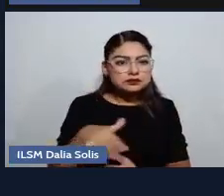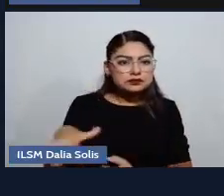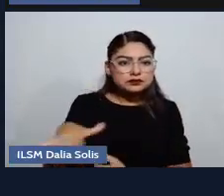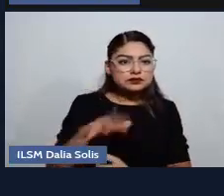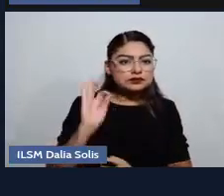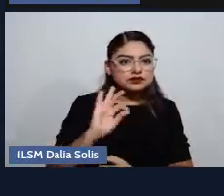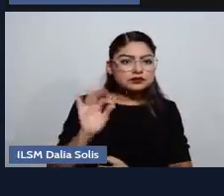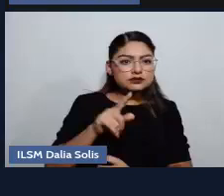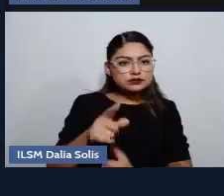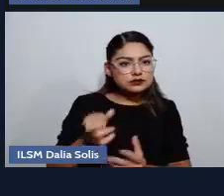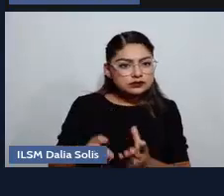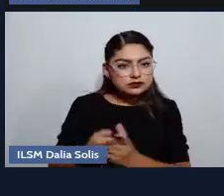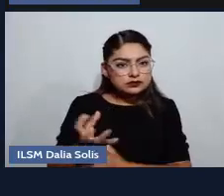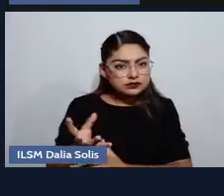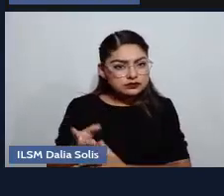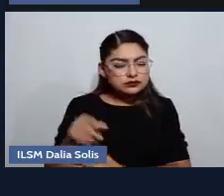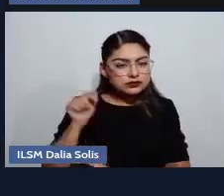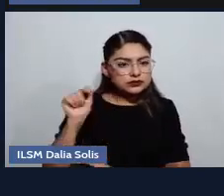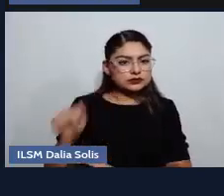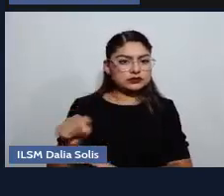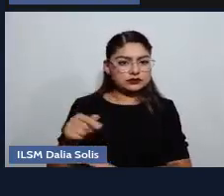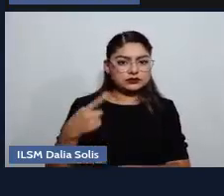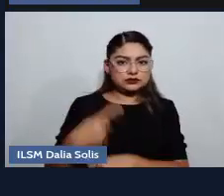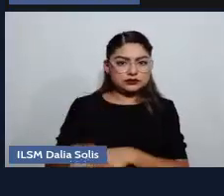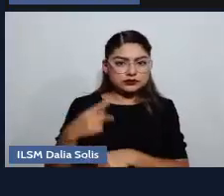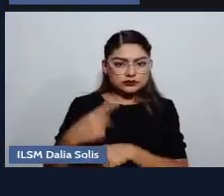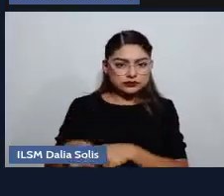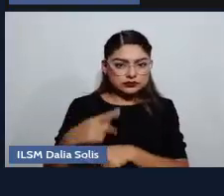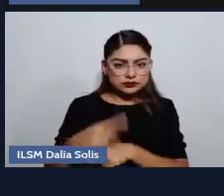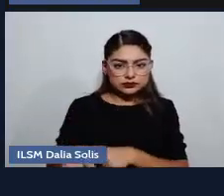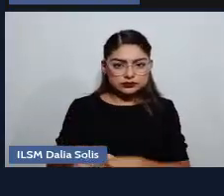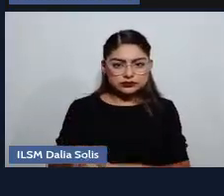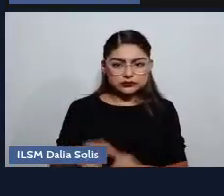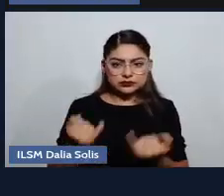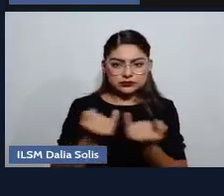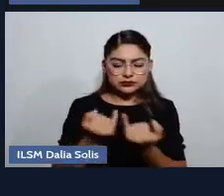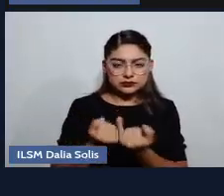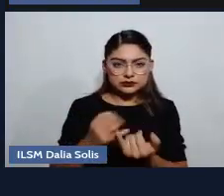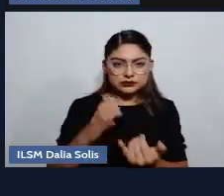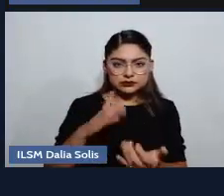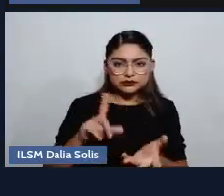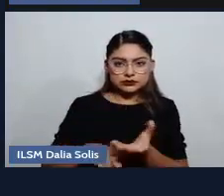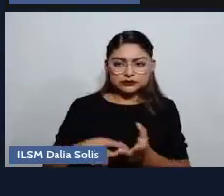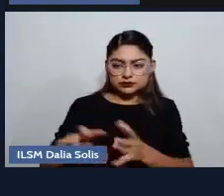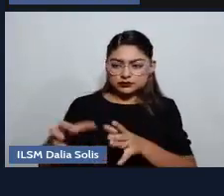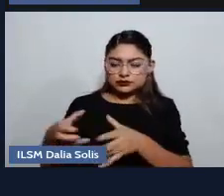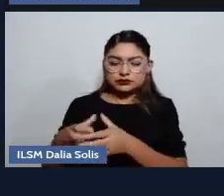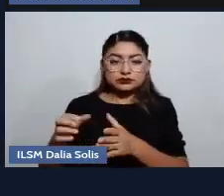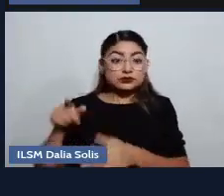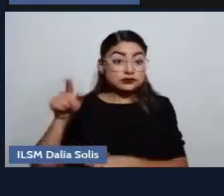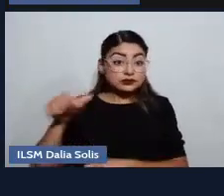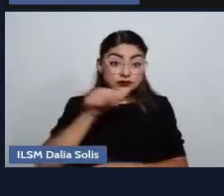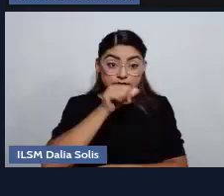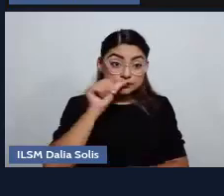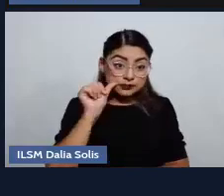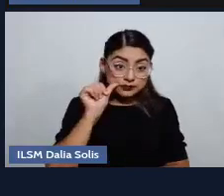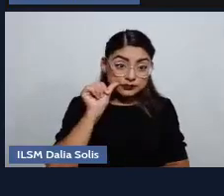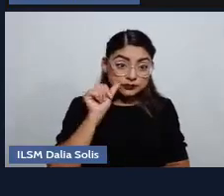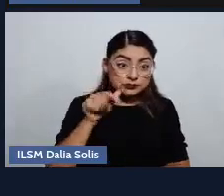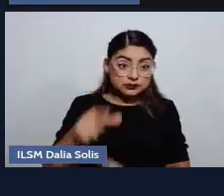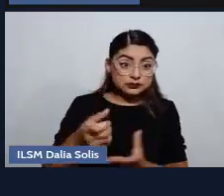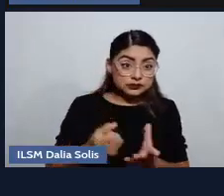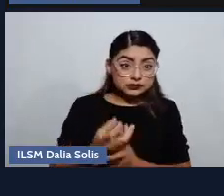ustedes están cerca de, están como en el corazón de la alcaldía de Benito Juárez, y al menos sales y no encuentras más